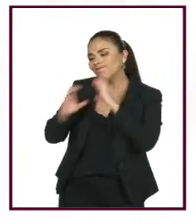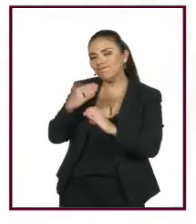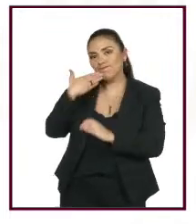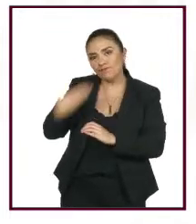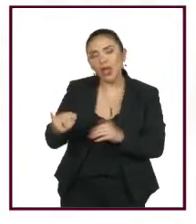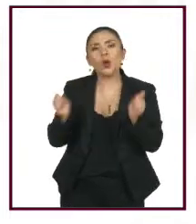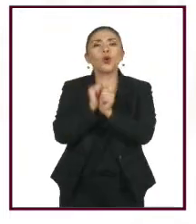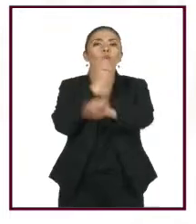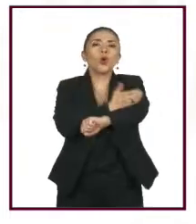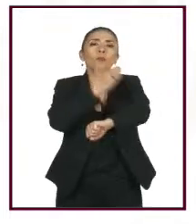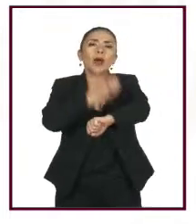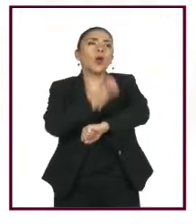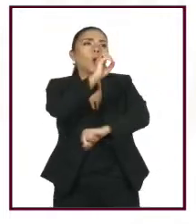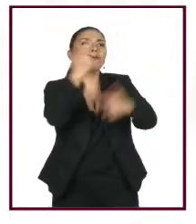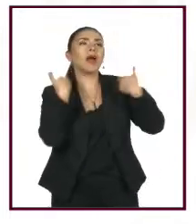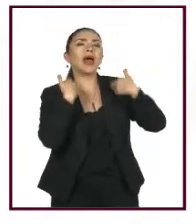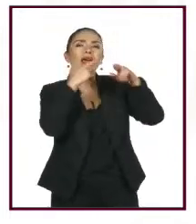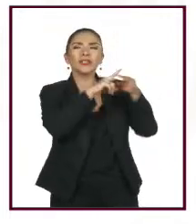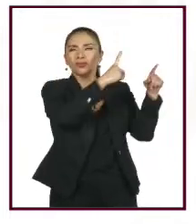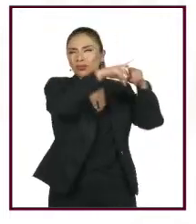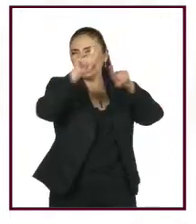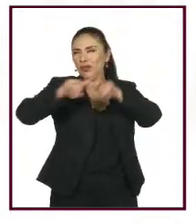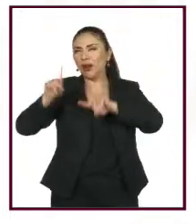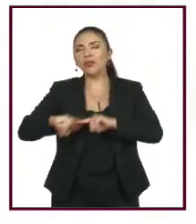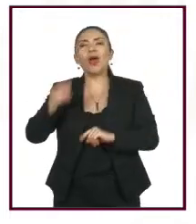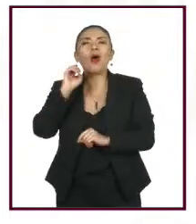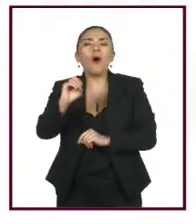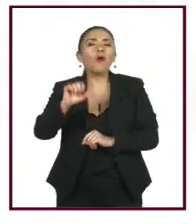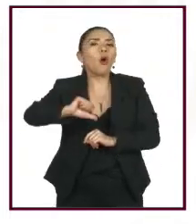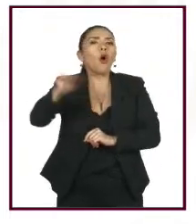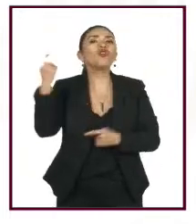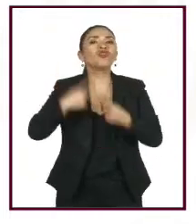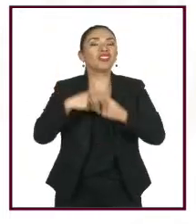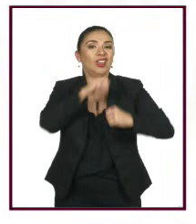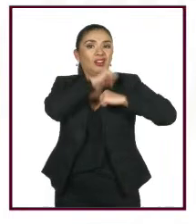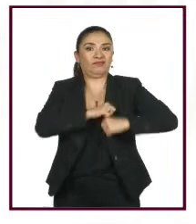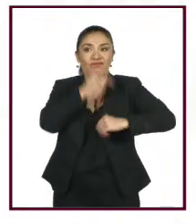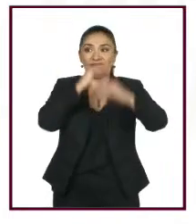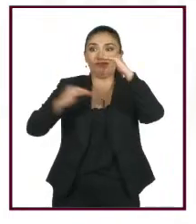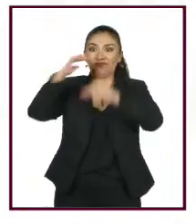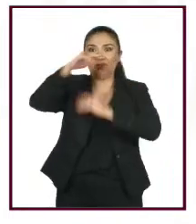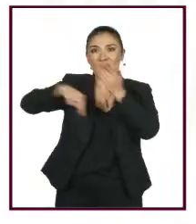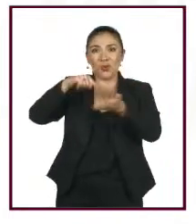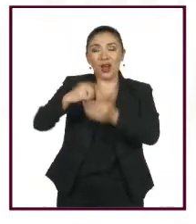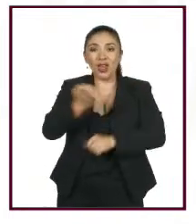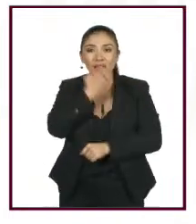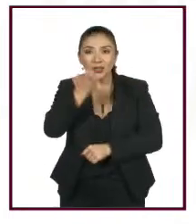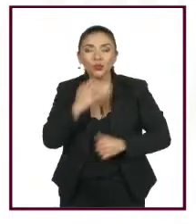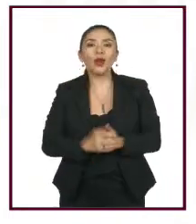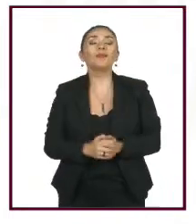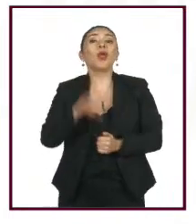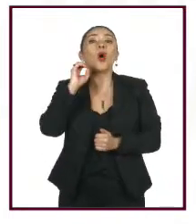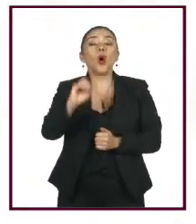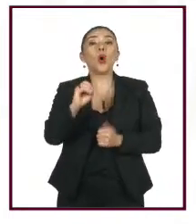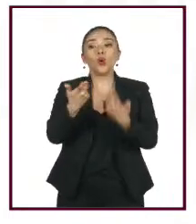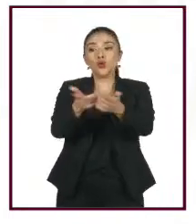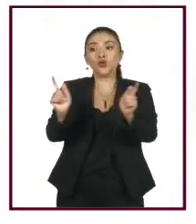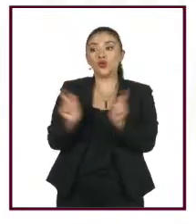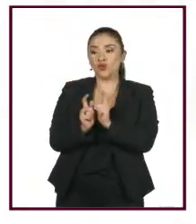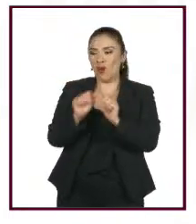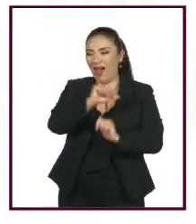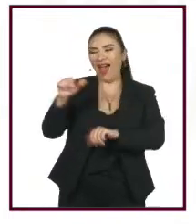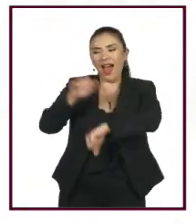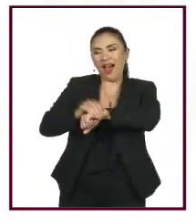con compañeros, con profesores y con otras autoridades en la escuela. Las relaciones con el grupo de pares también es